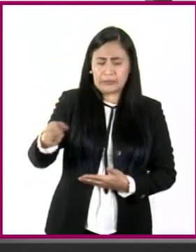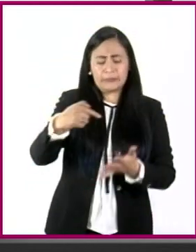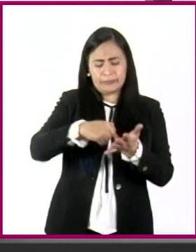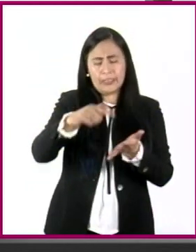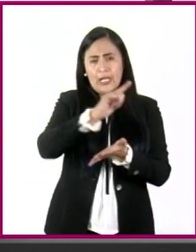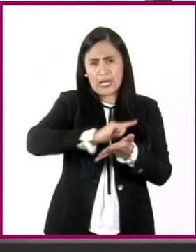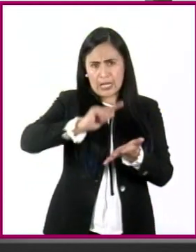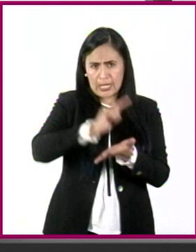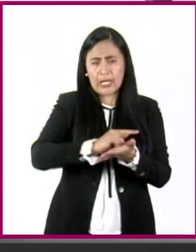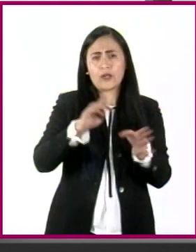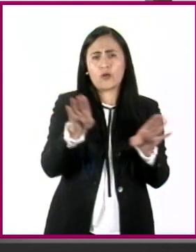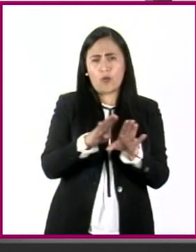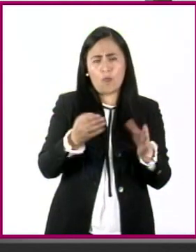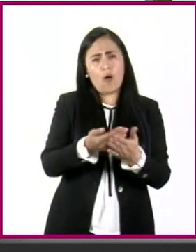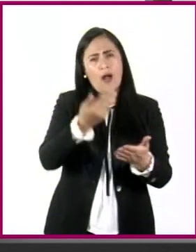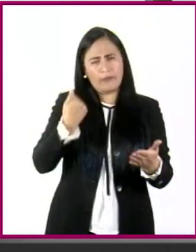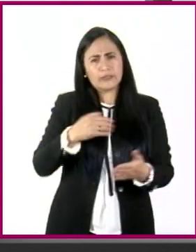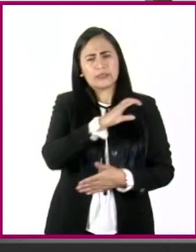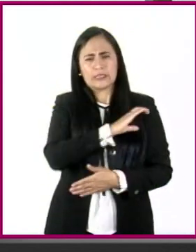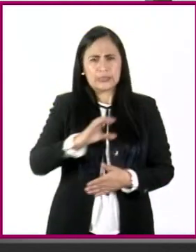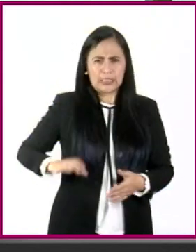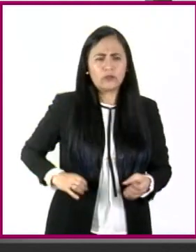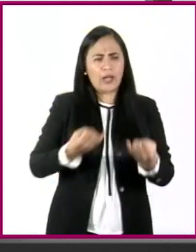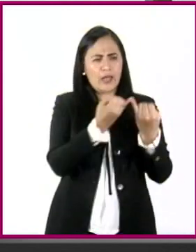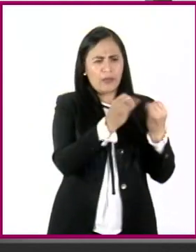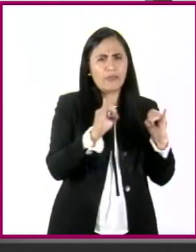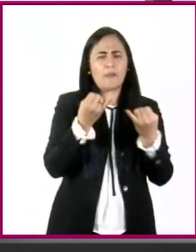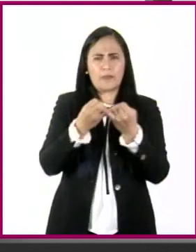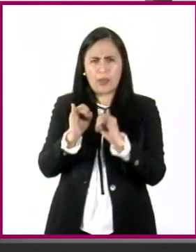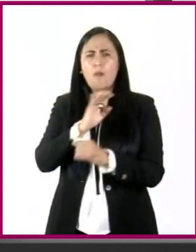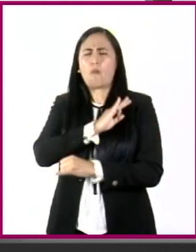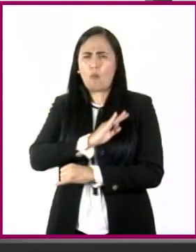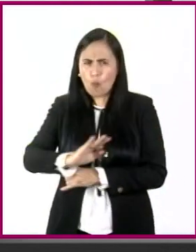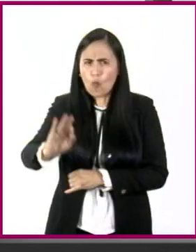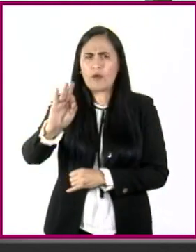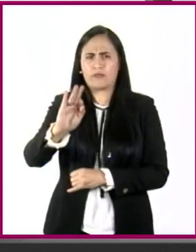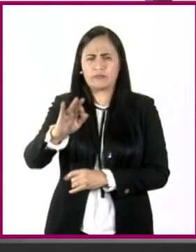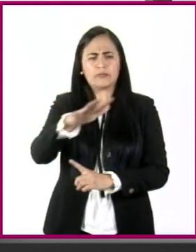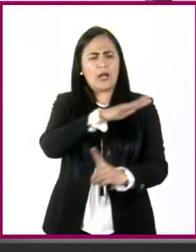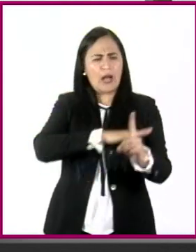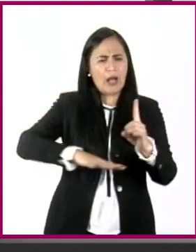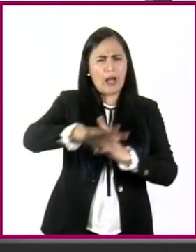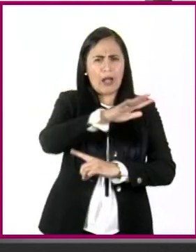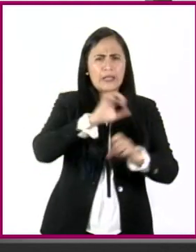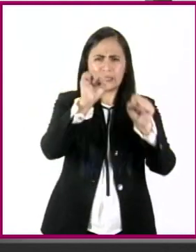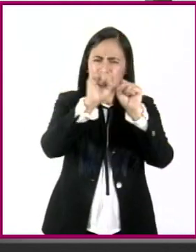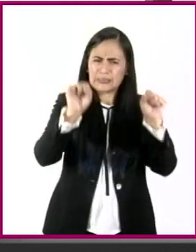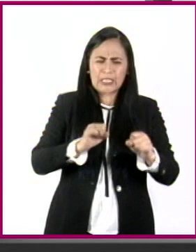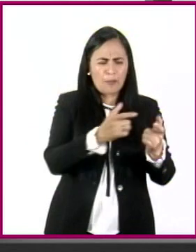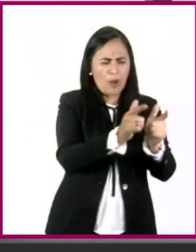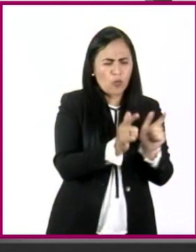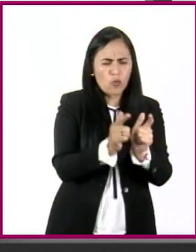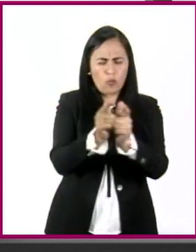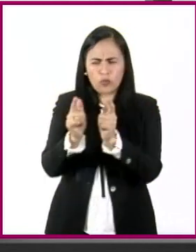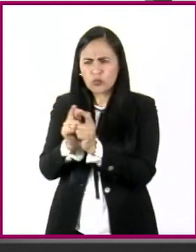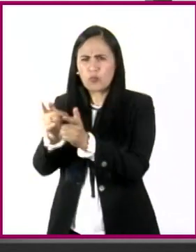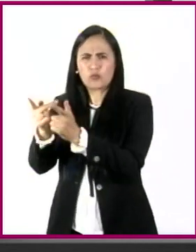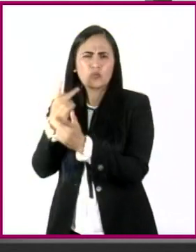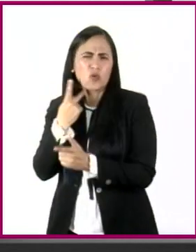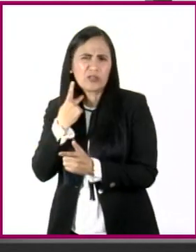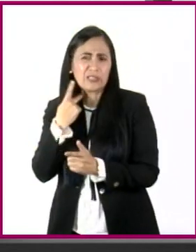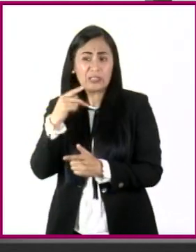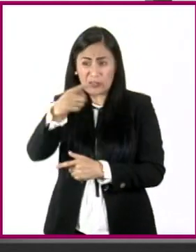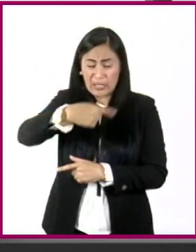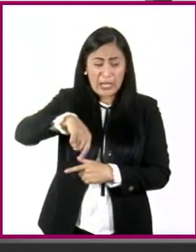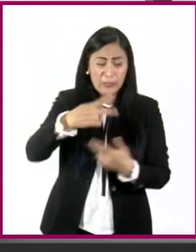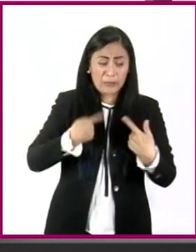las candidaturas ciudadanas independientes, que se fortalecen en un contexto donde el sistema pluripartidista enfrenta una crisis de